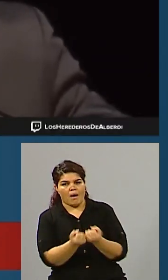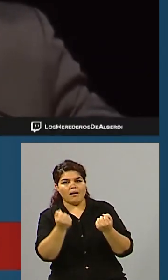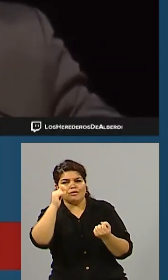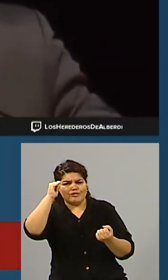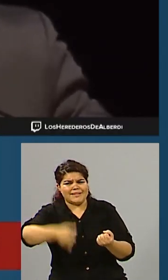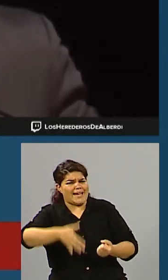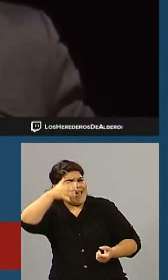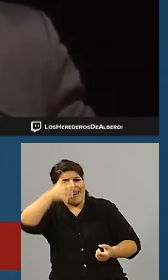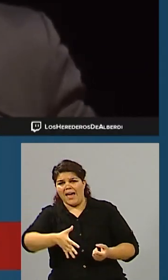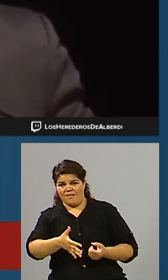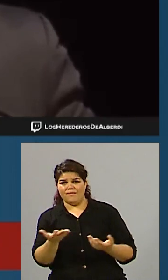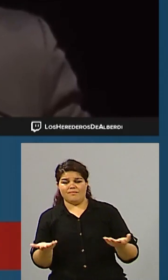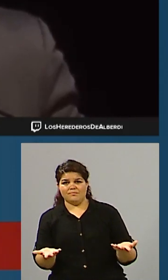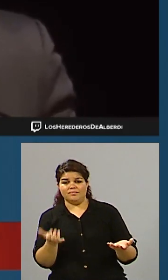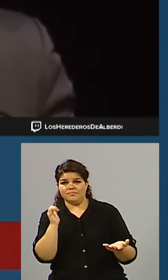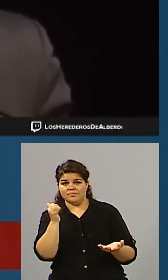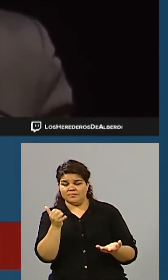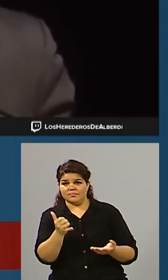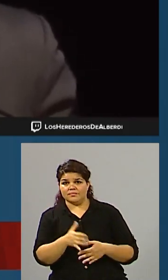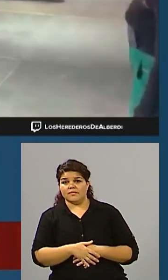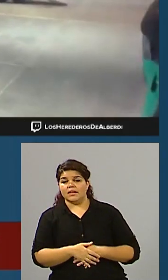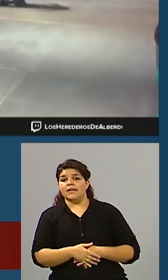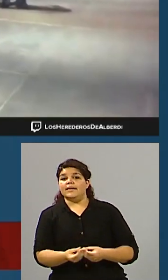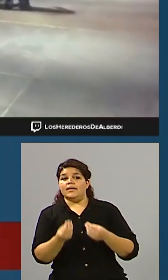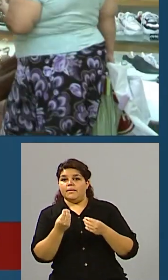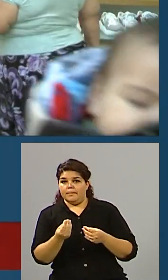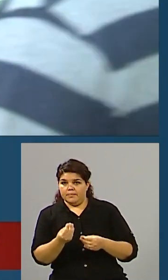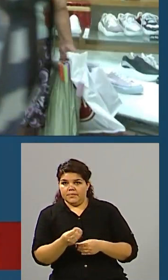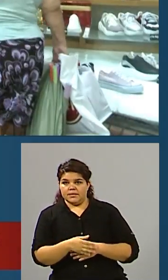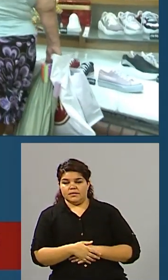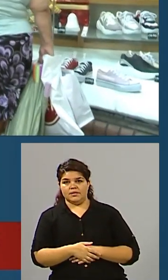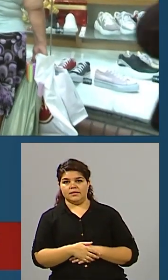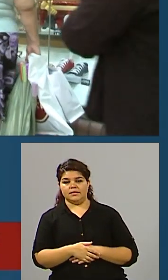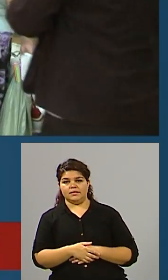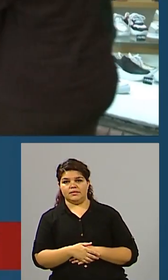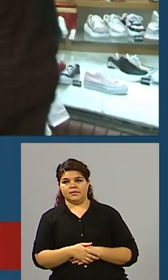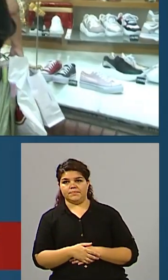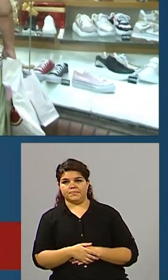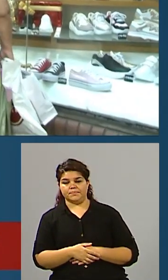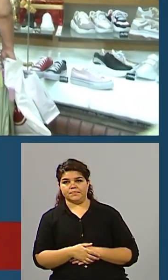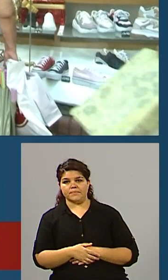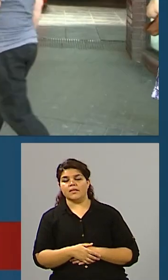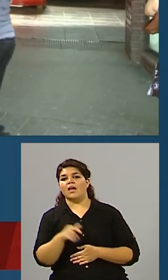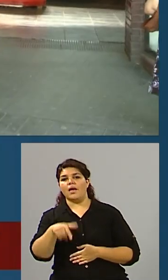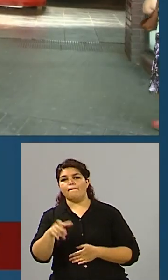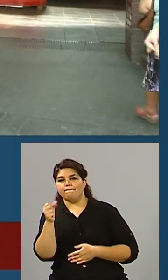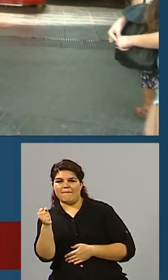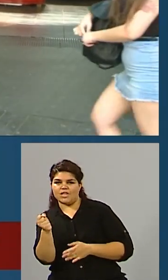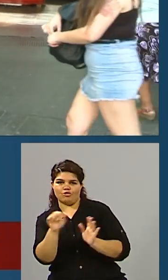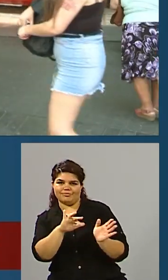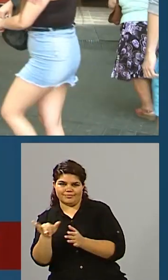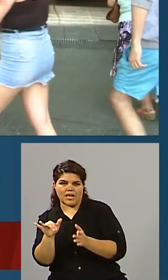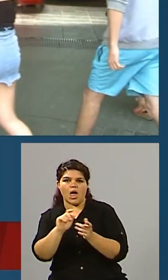lo que tenemos que pensar es que antes de la convertibilidad, que es un modelo que se lo piensa como un modelo para